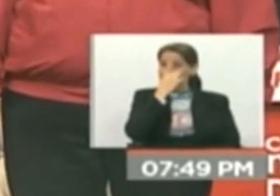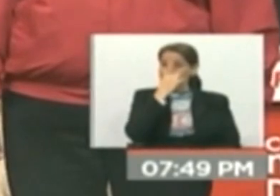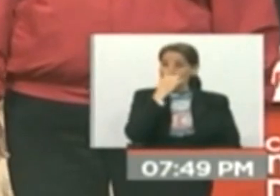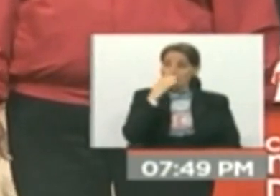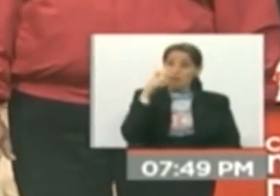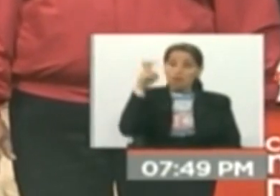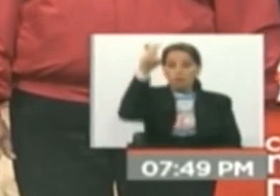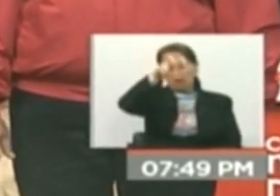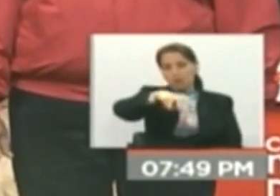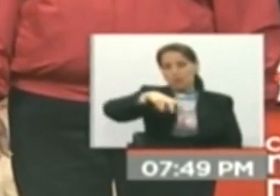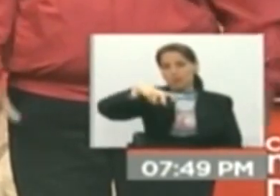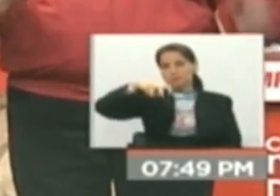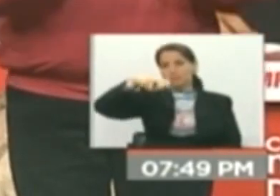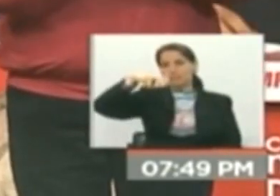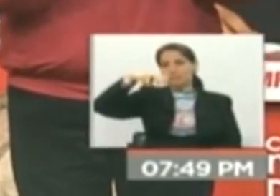grúa.